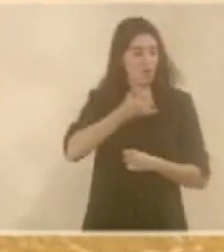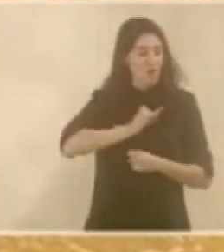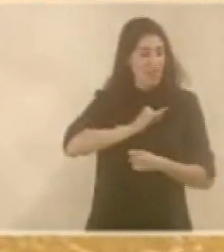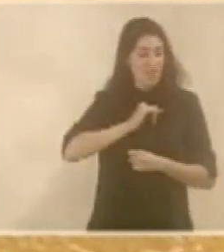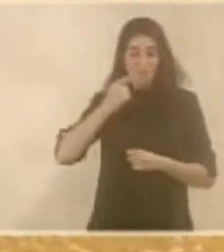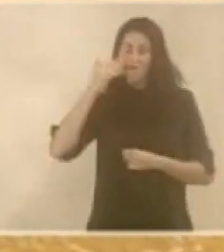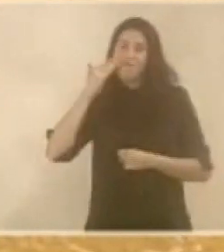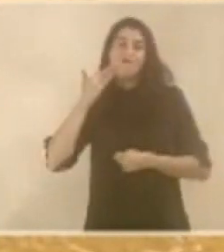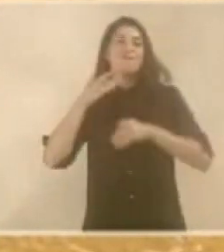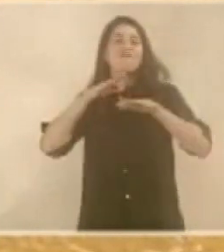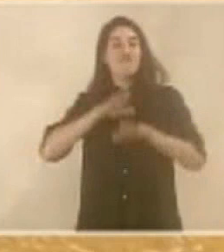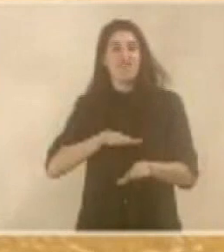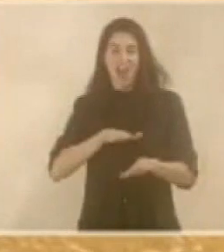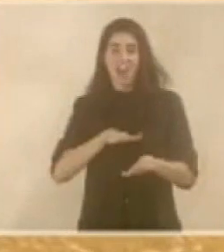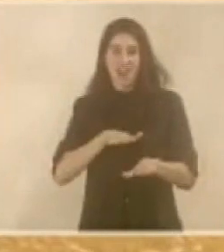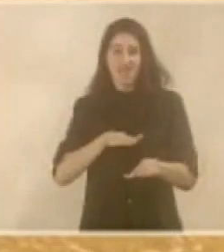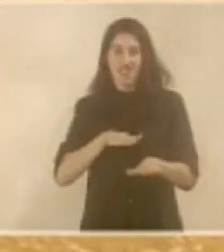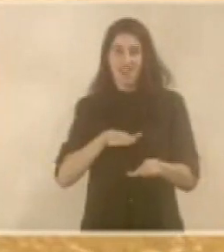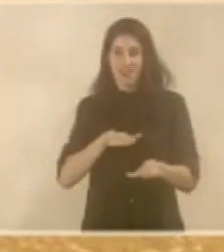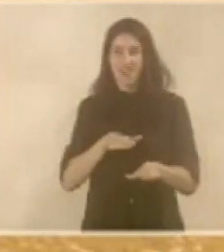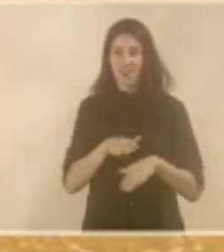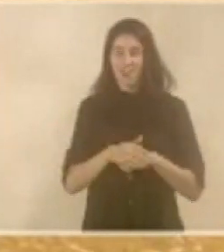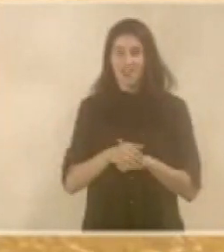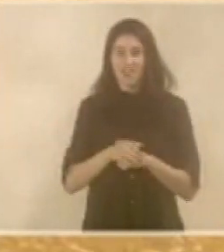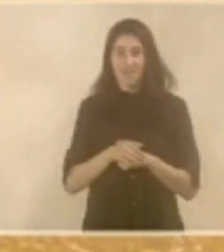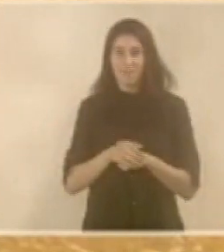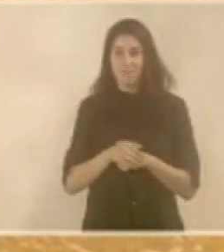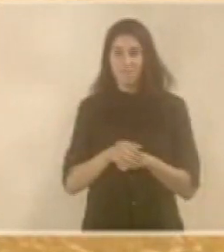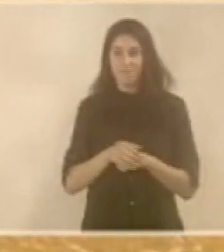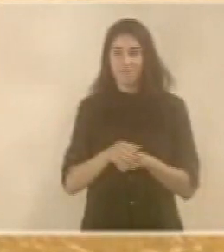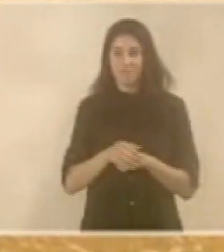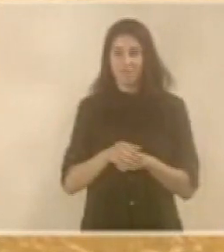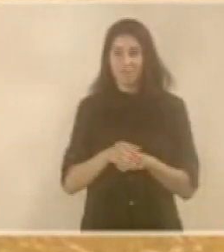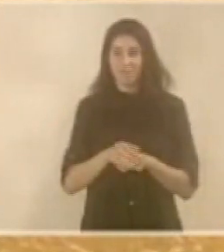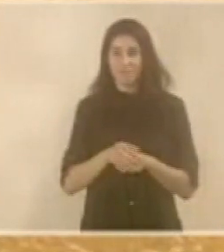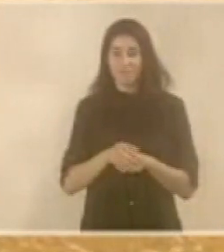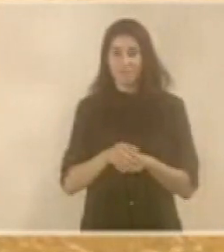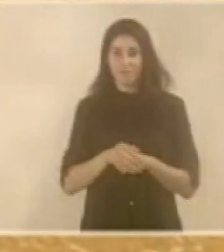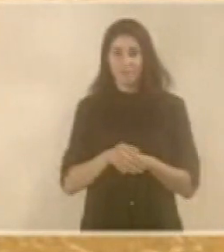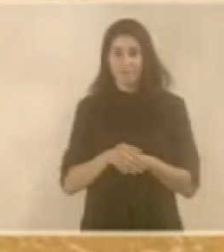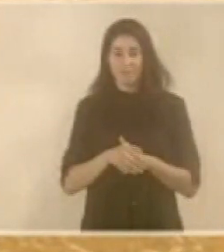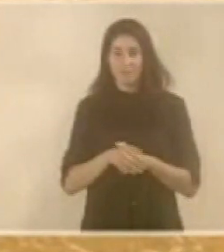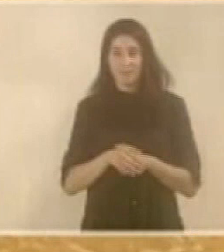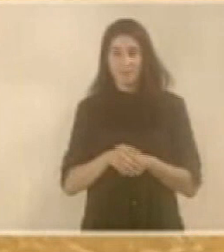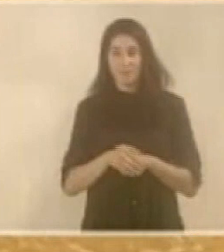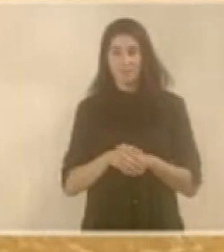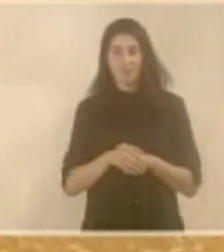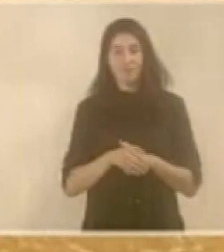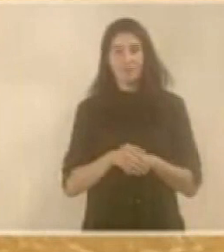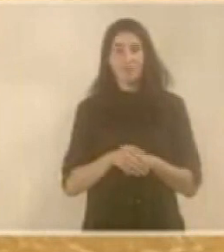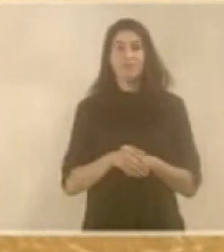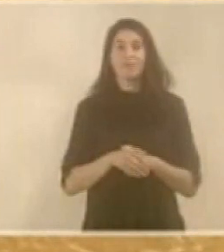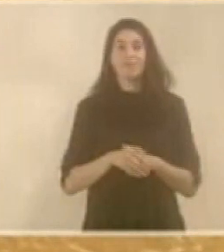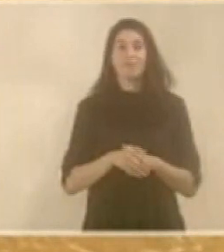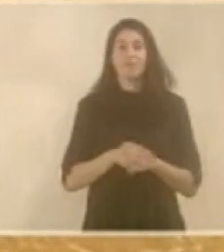murieron. Por la patria morir fue su destino, querer a España su pasión eterna. Termino